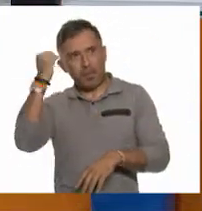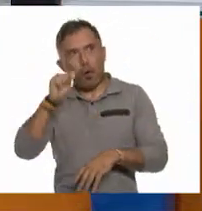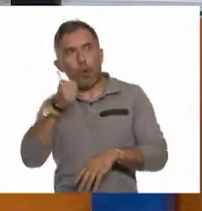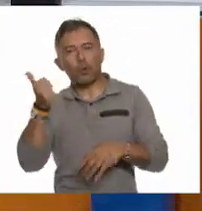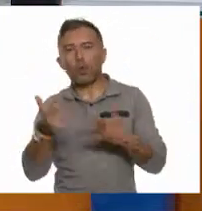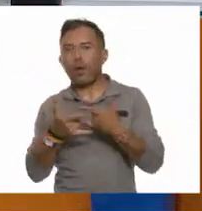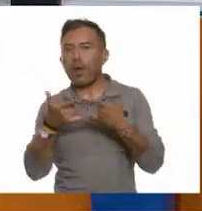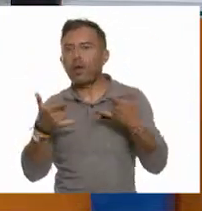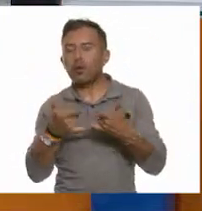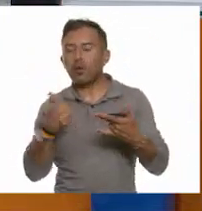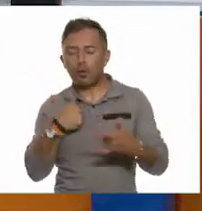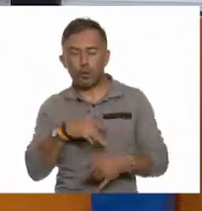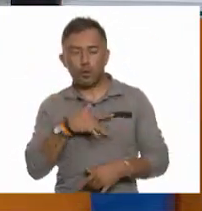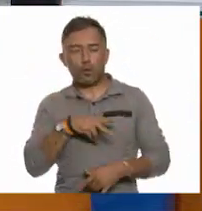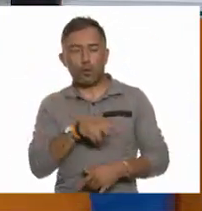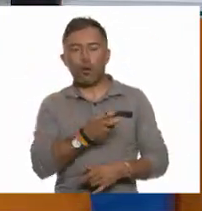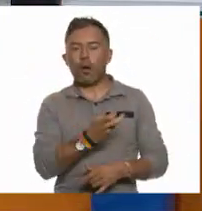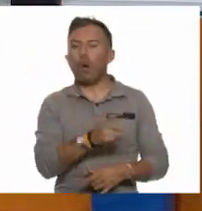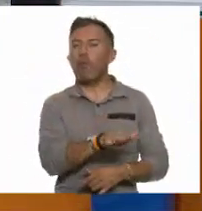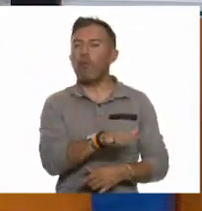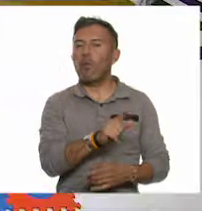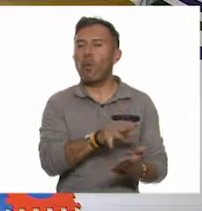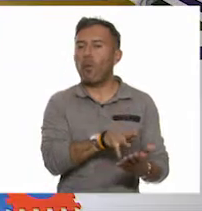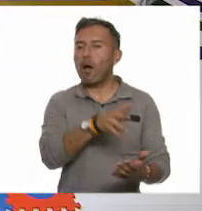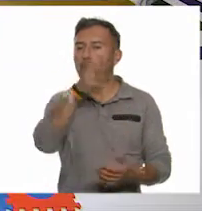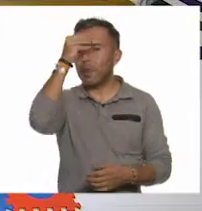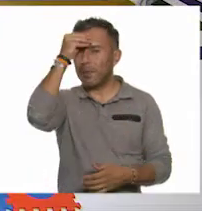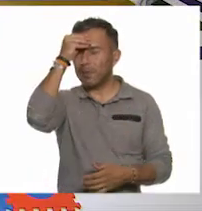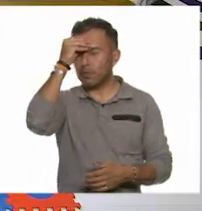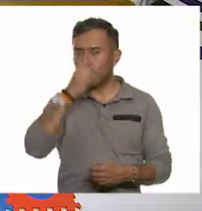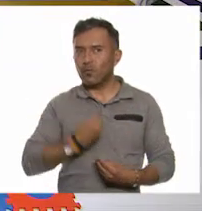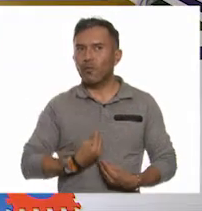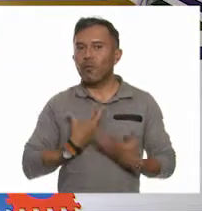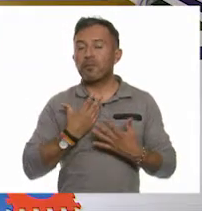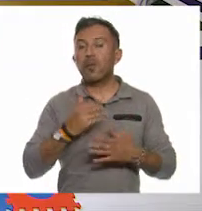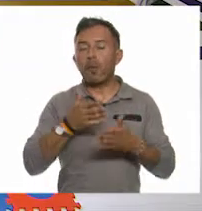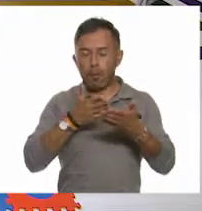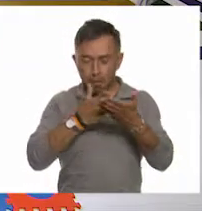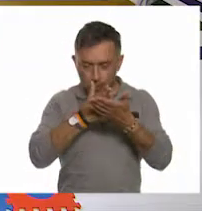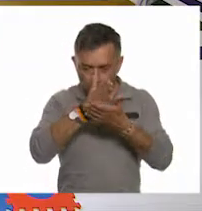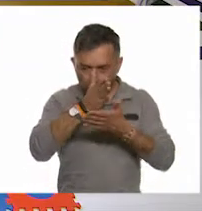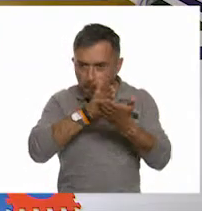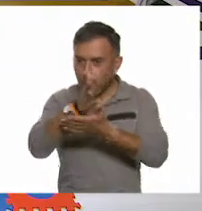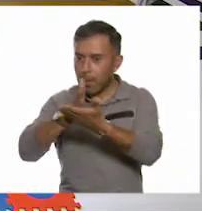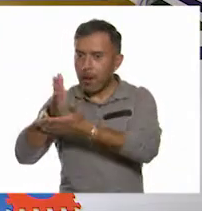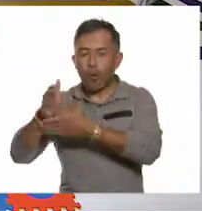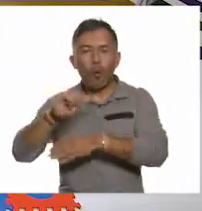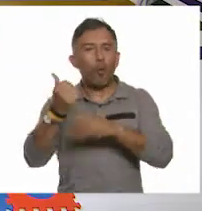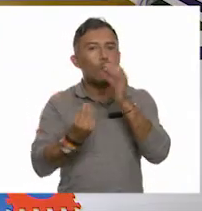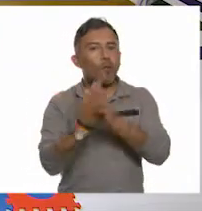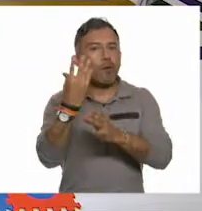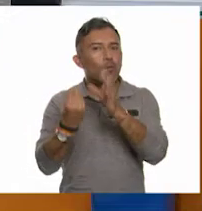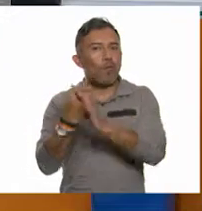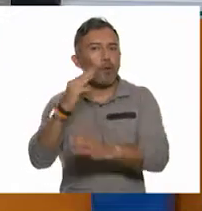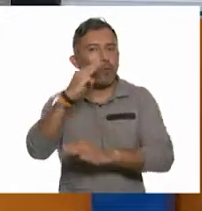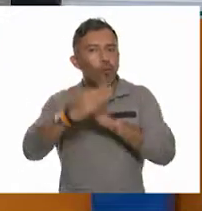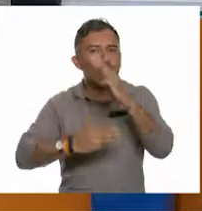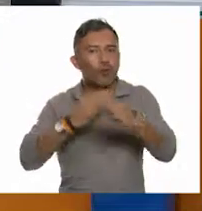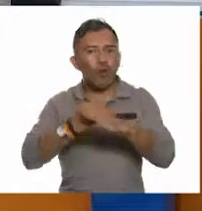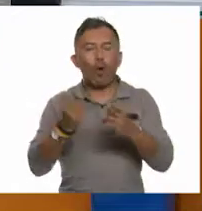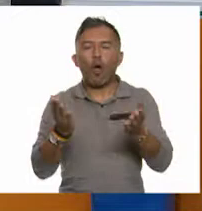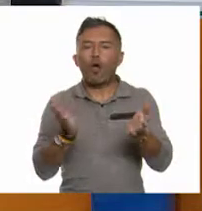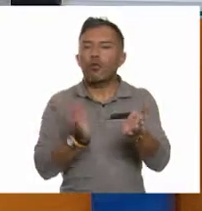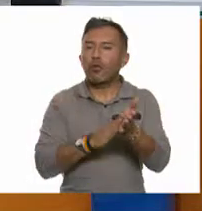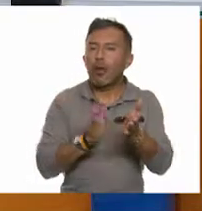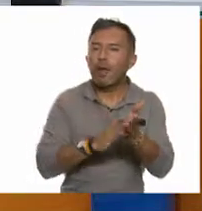la inspiración, y pues eso, la apertura a mundos nuevos. Sí. Todas las novelas, la poesía, Sí, toda